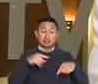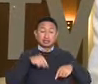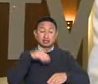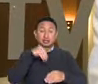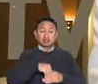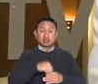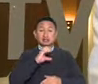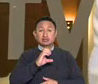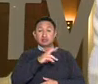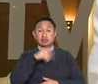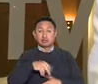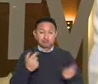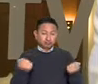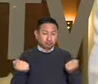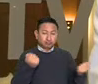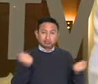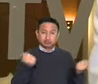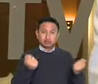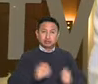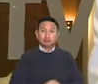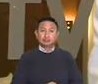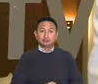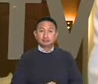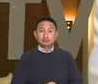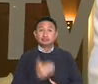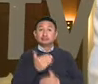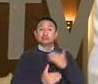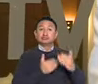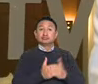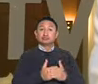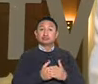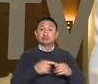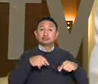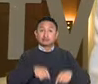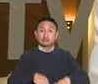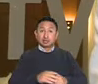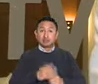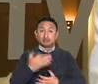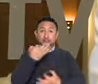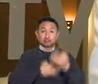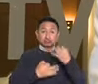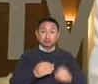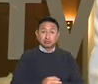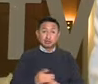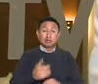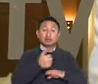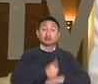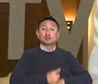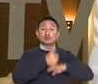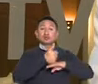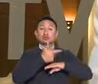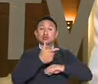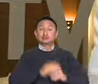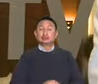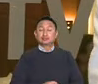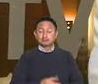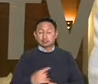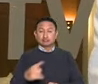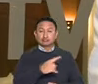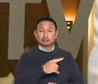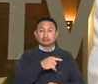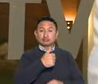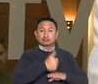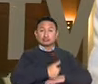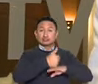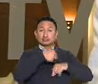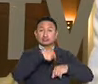del Consejo Nacional Electoral. Posteriormente ya nos han indicado que, bueno, las autoridades del organismo electoral van a dar